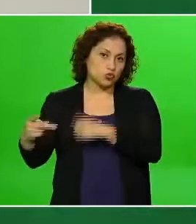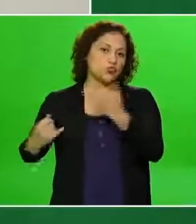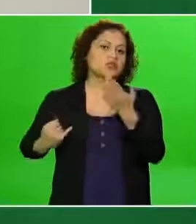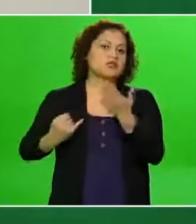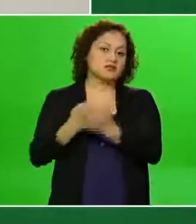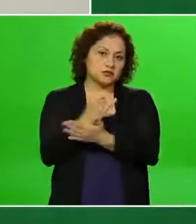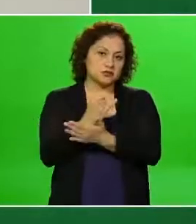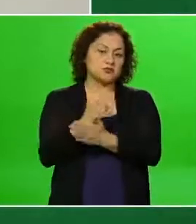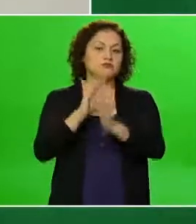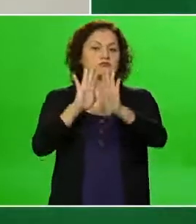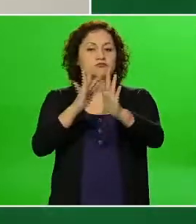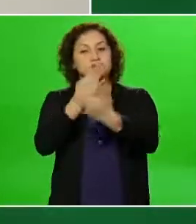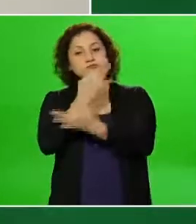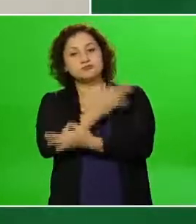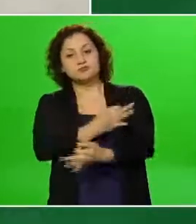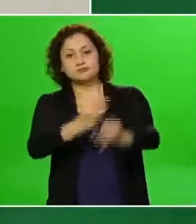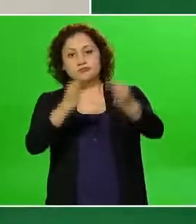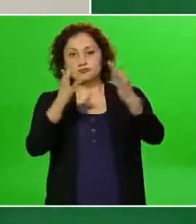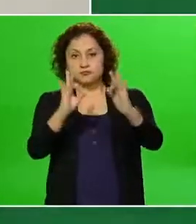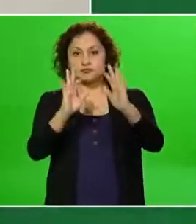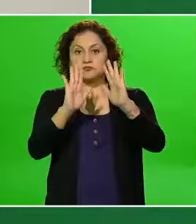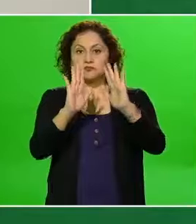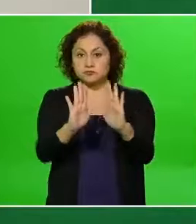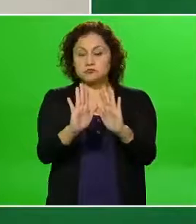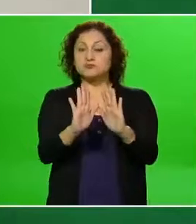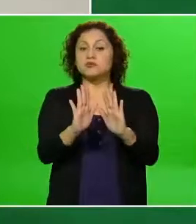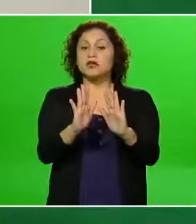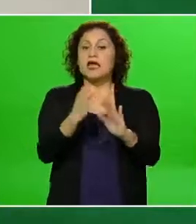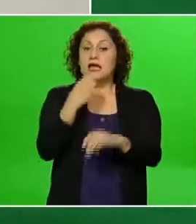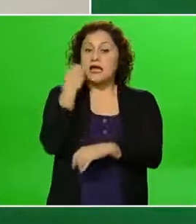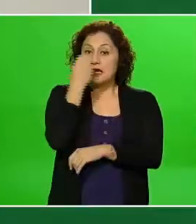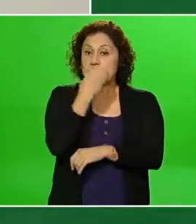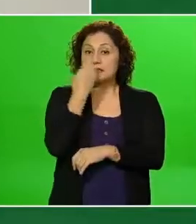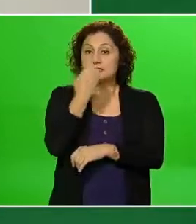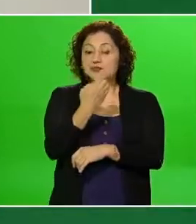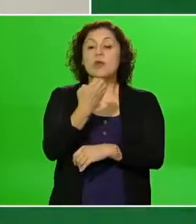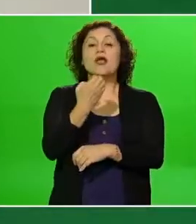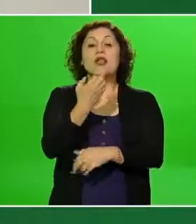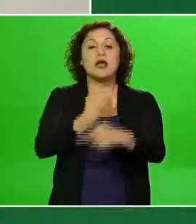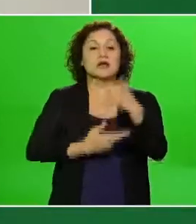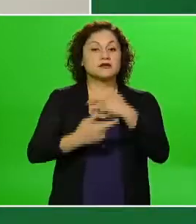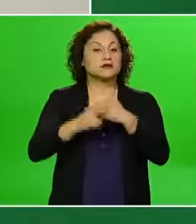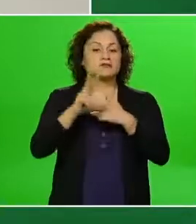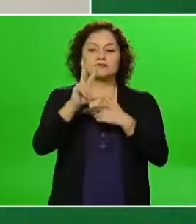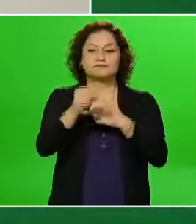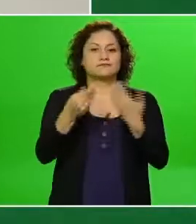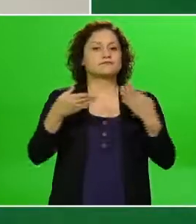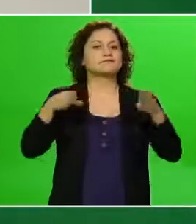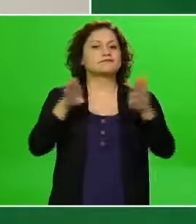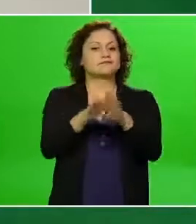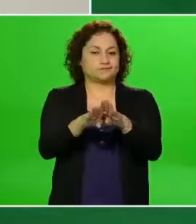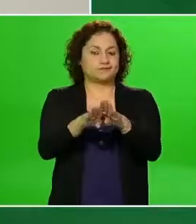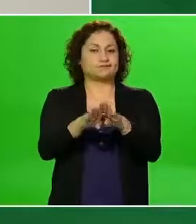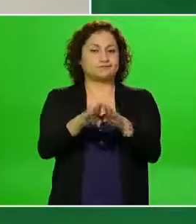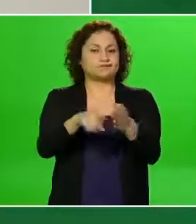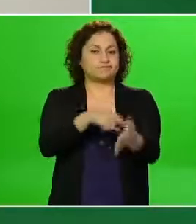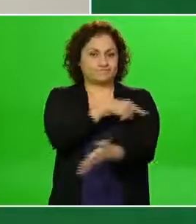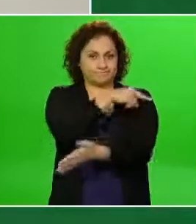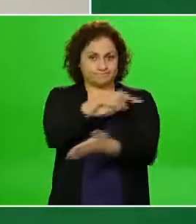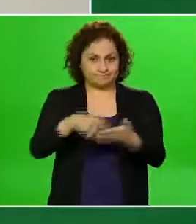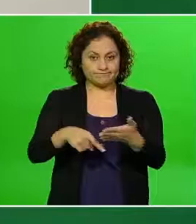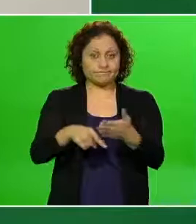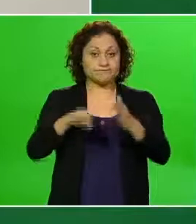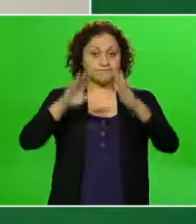digan vamos durante ese tiempo a suspender las clases de manera presencial y de seguro ellos tienen pensado que